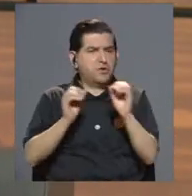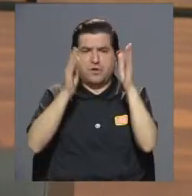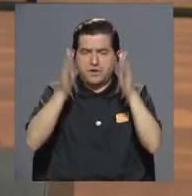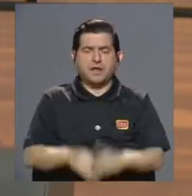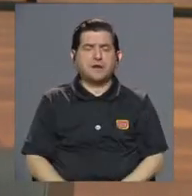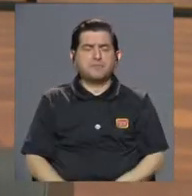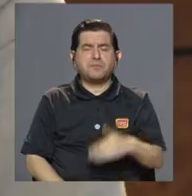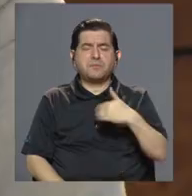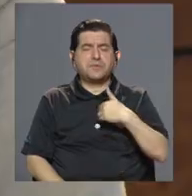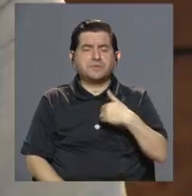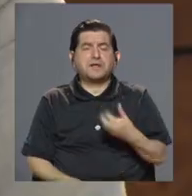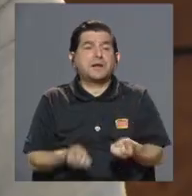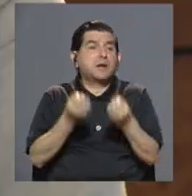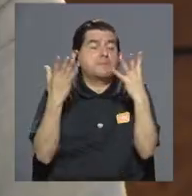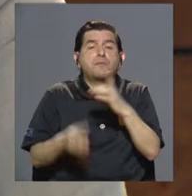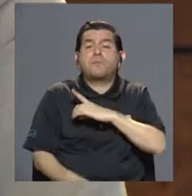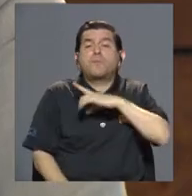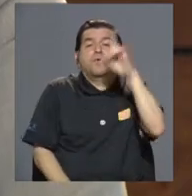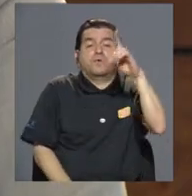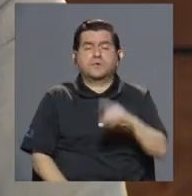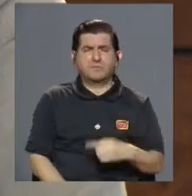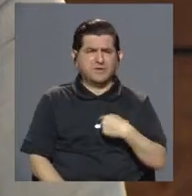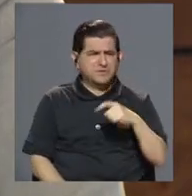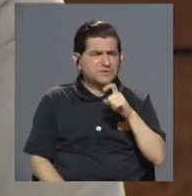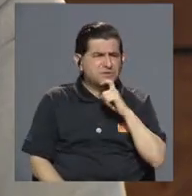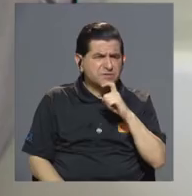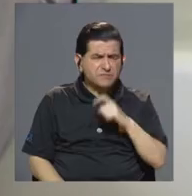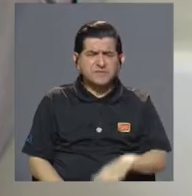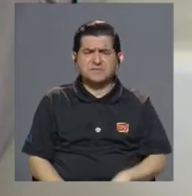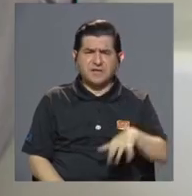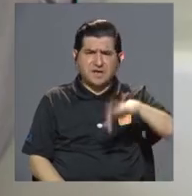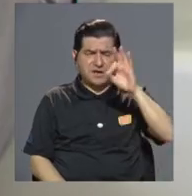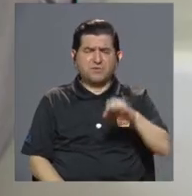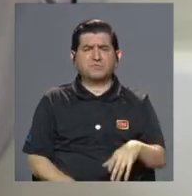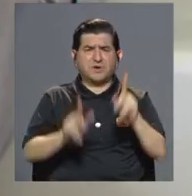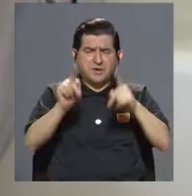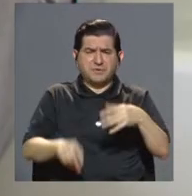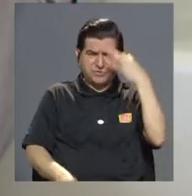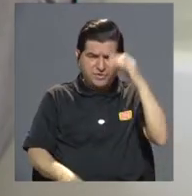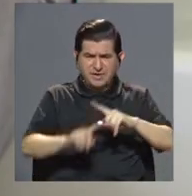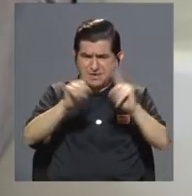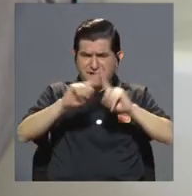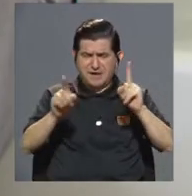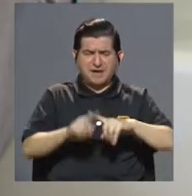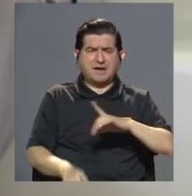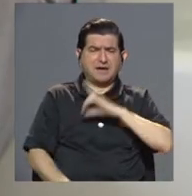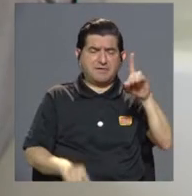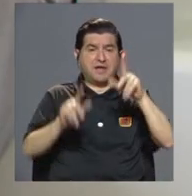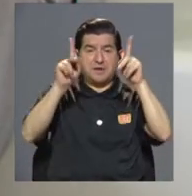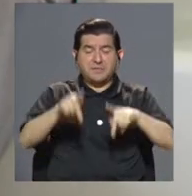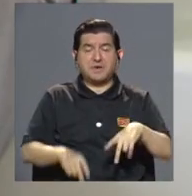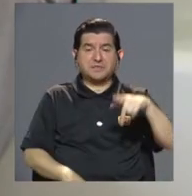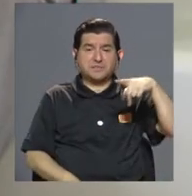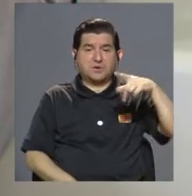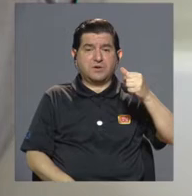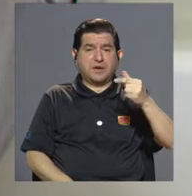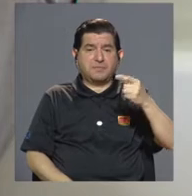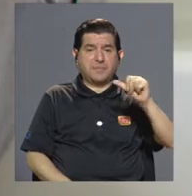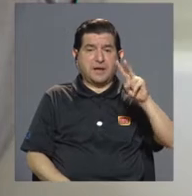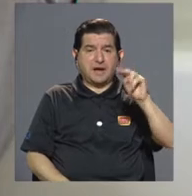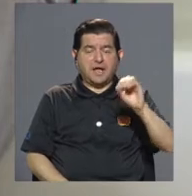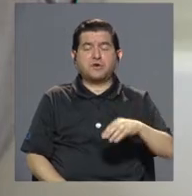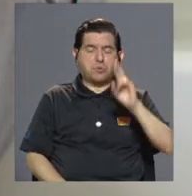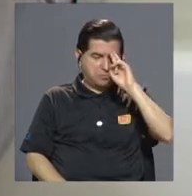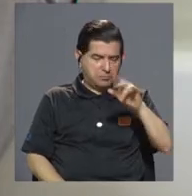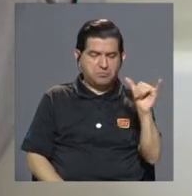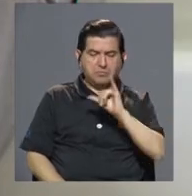ser politeísta, me costaría encontrar un politeísta en Costa Rica, pero si hay algún pagano ahí, pues también se le